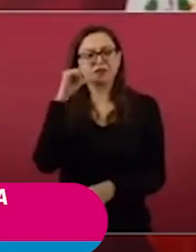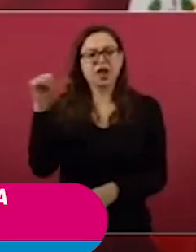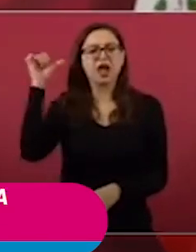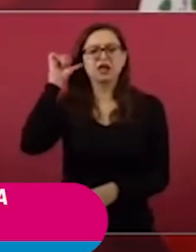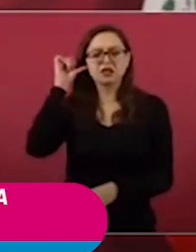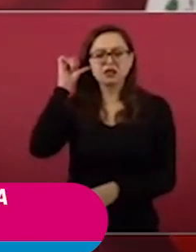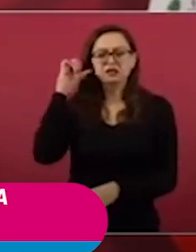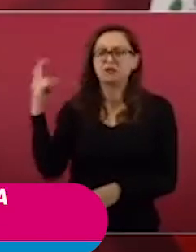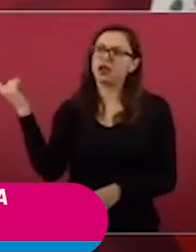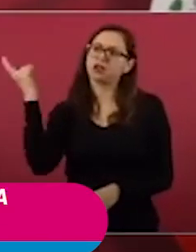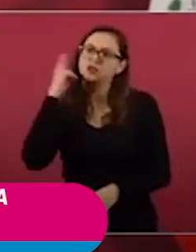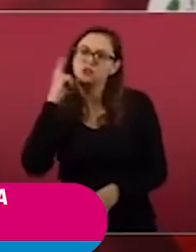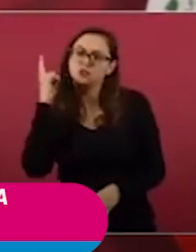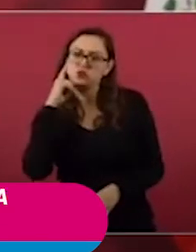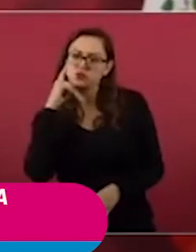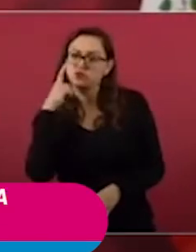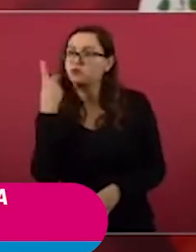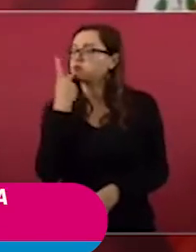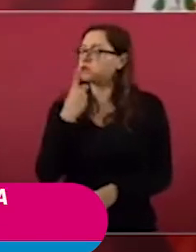ayer martes,